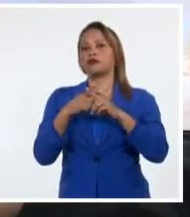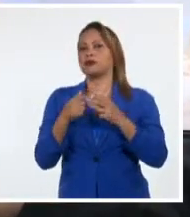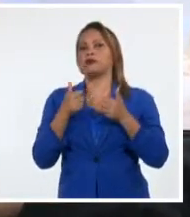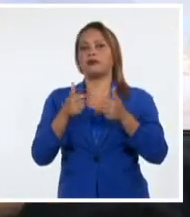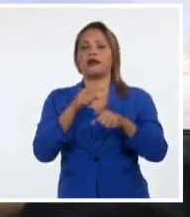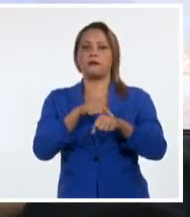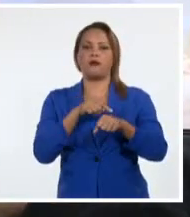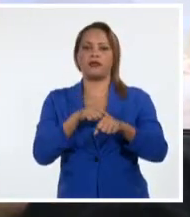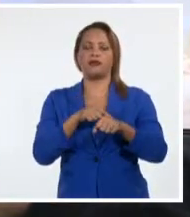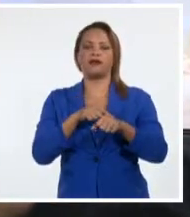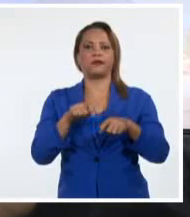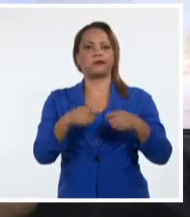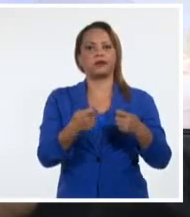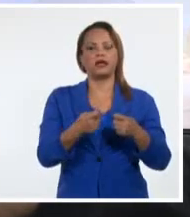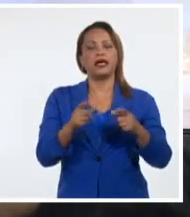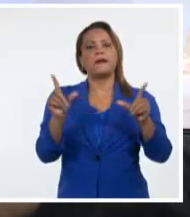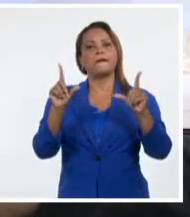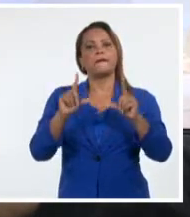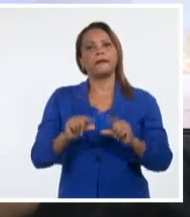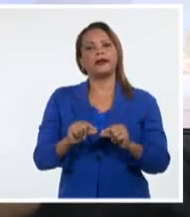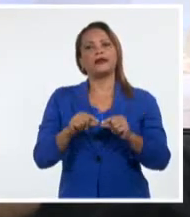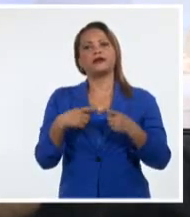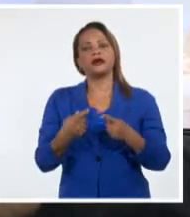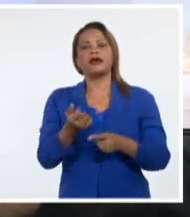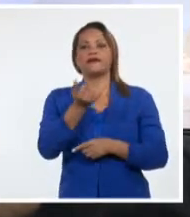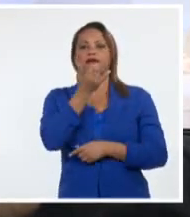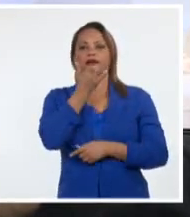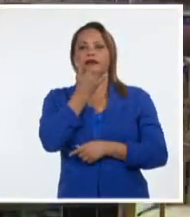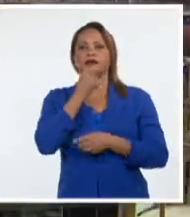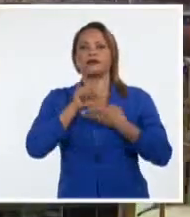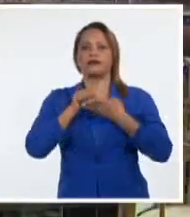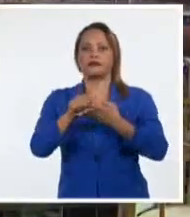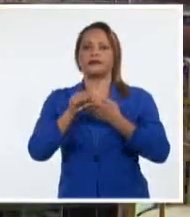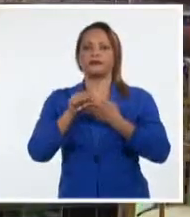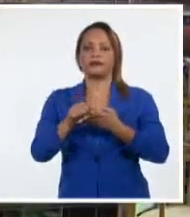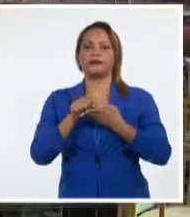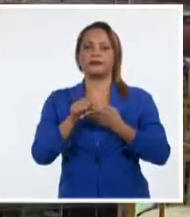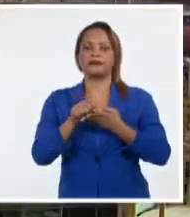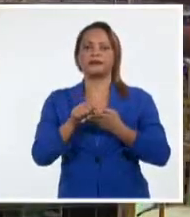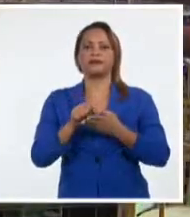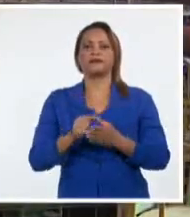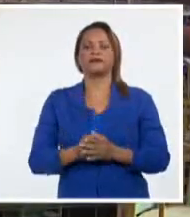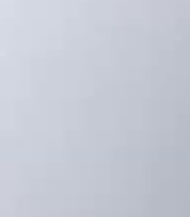en ese tiempo y disminuir o minimizar la afectación al servicio en este tiempo.